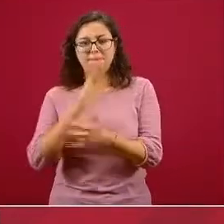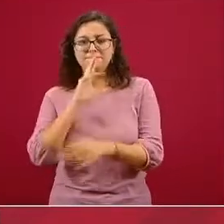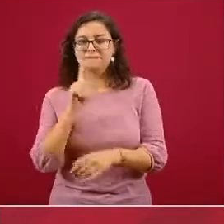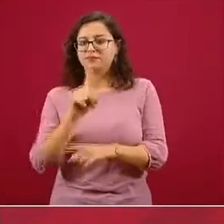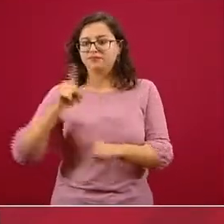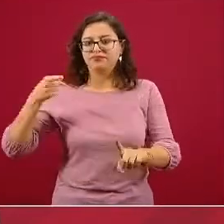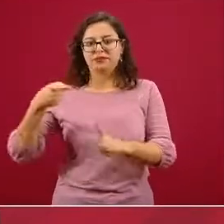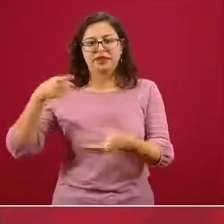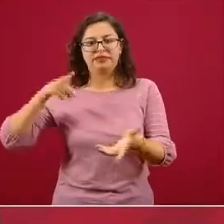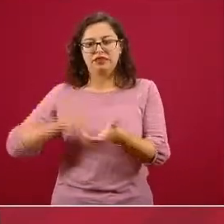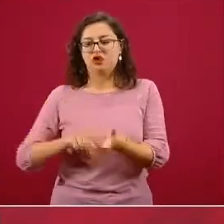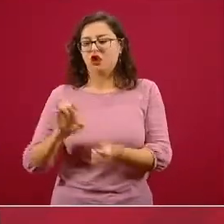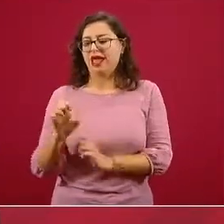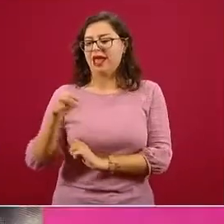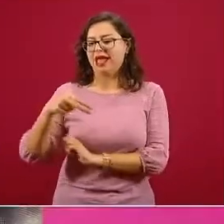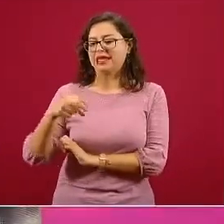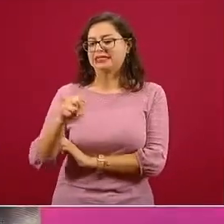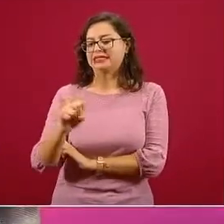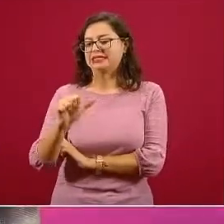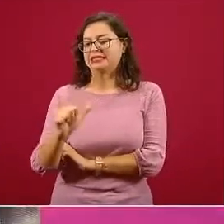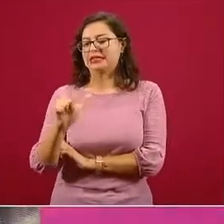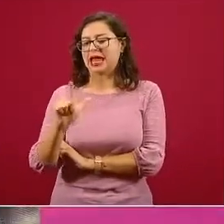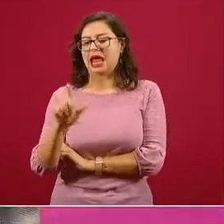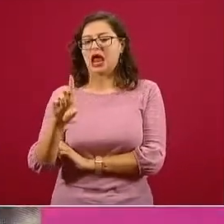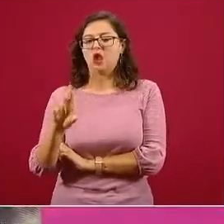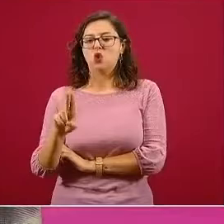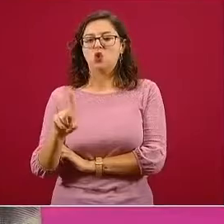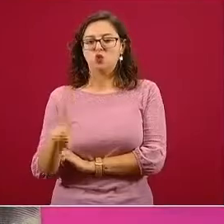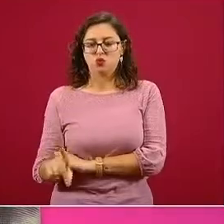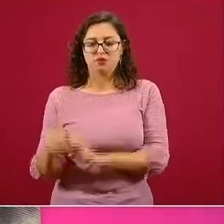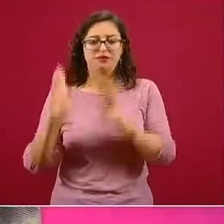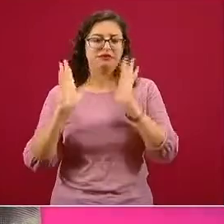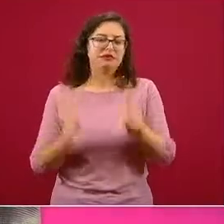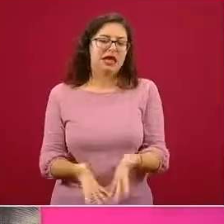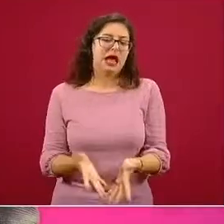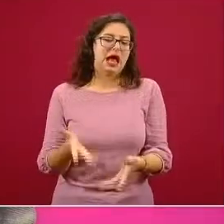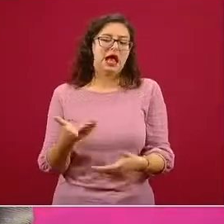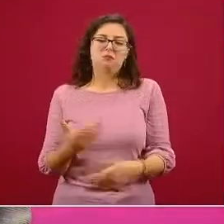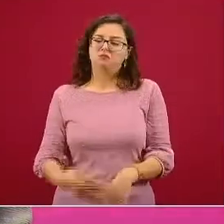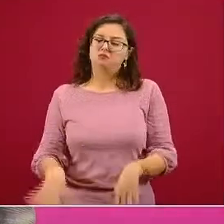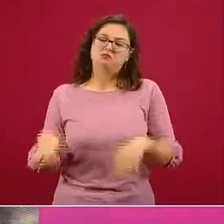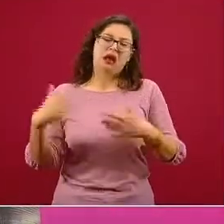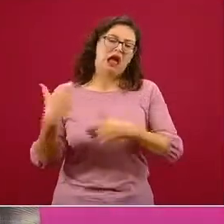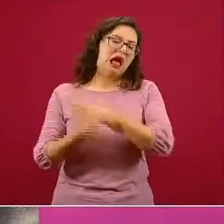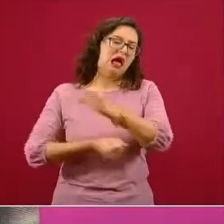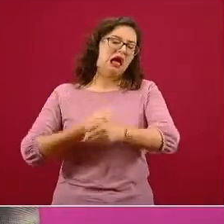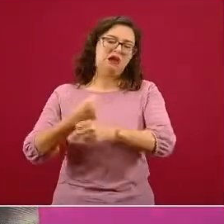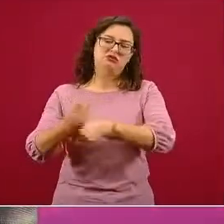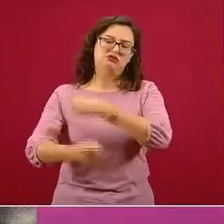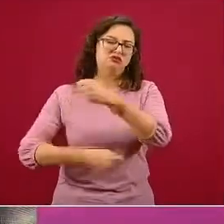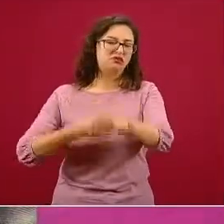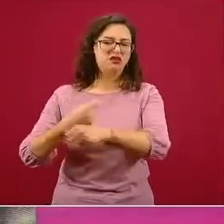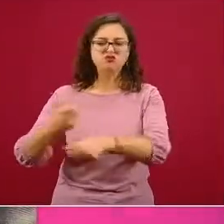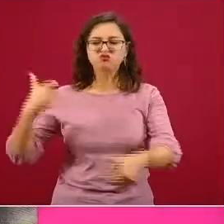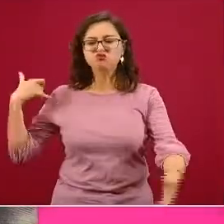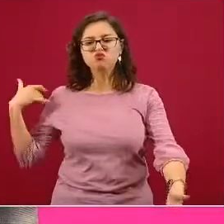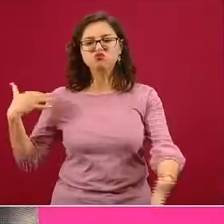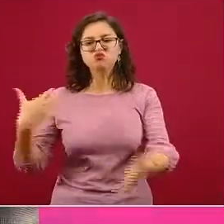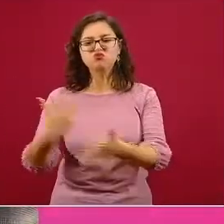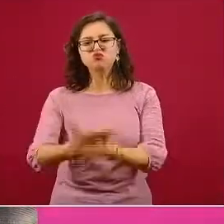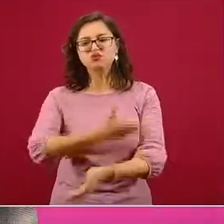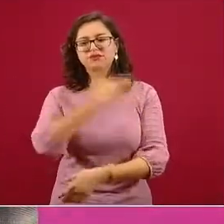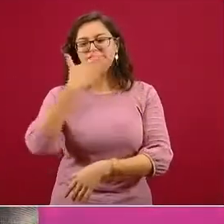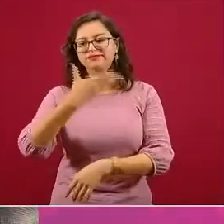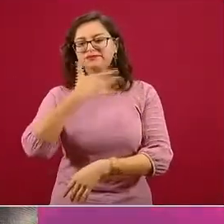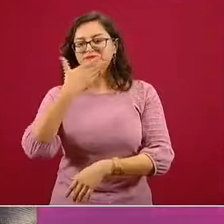torno al sistema de la ENSANUT, ya famosa, que nos ha permitido por un par de décadas tener una evaluación